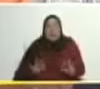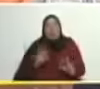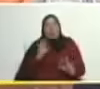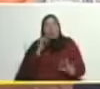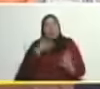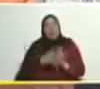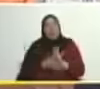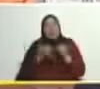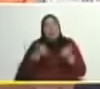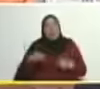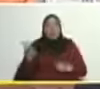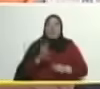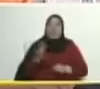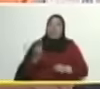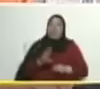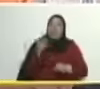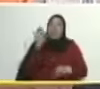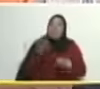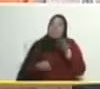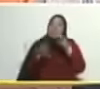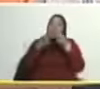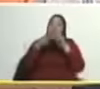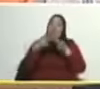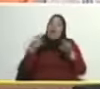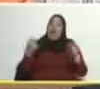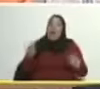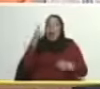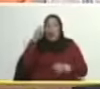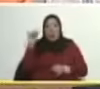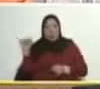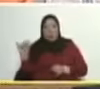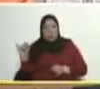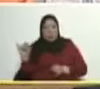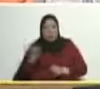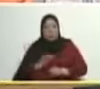momento llevaremos la justicia y la paz a Haití.